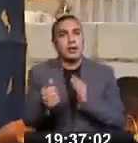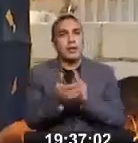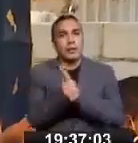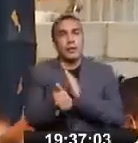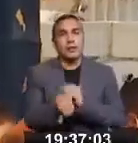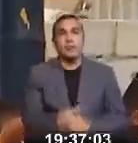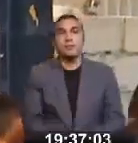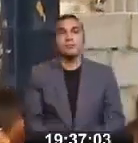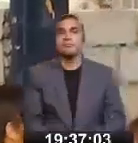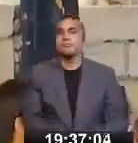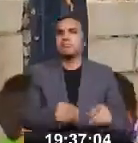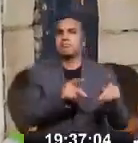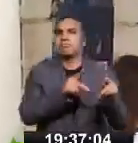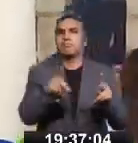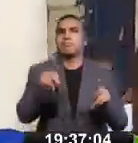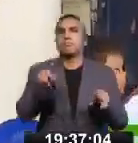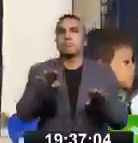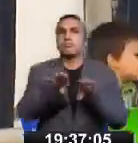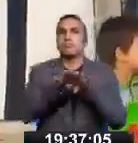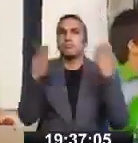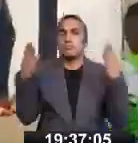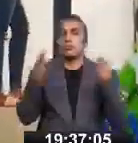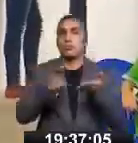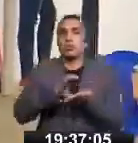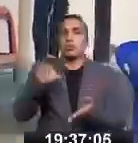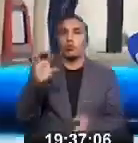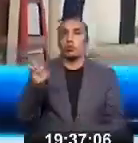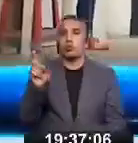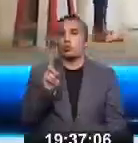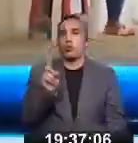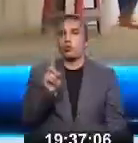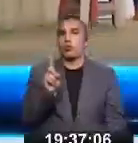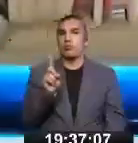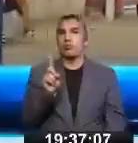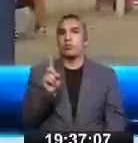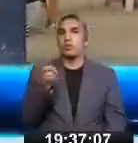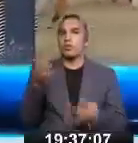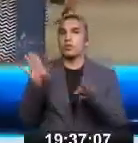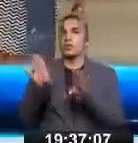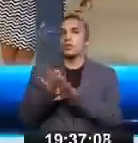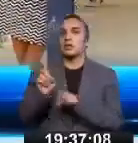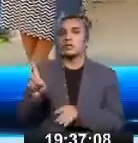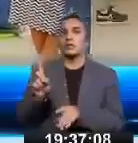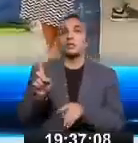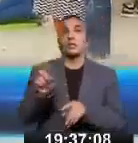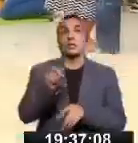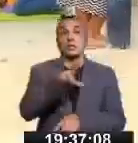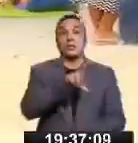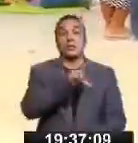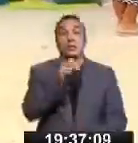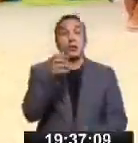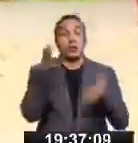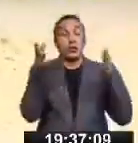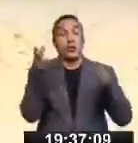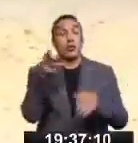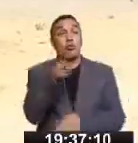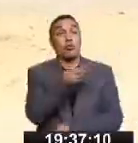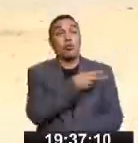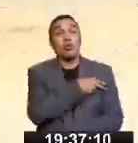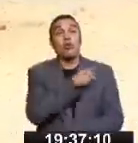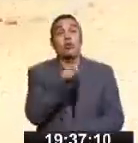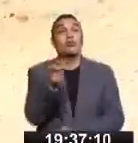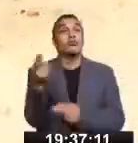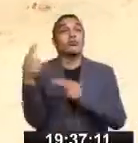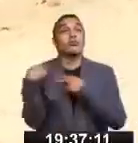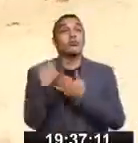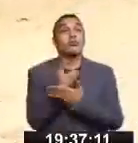el plan no consiste en reabrir las unidades educativas que permanecerán cerradas los 300 profesores se